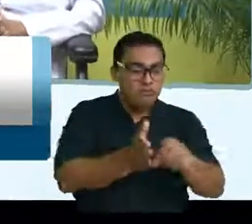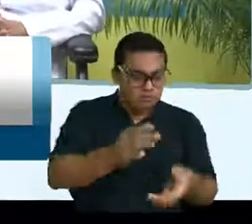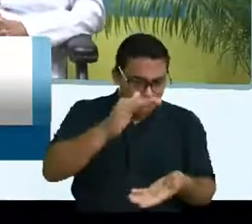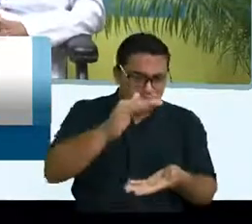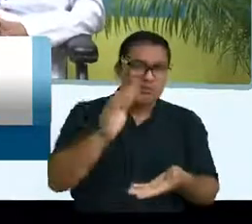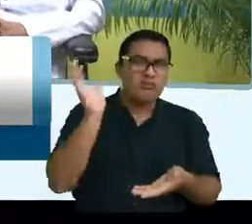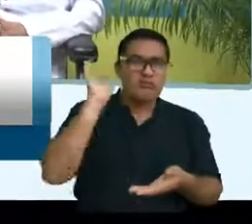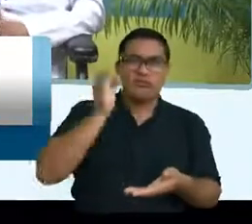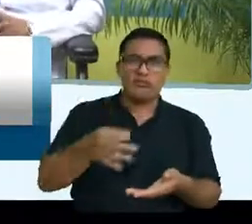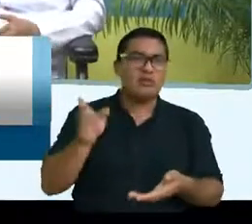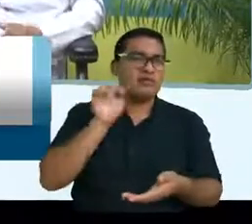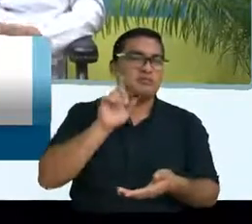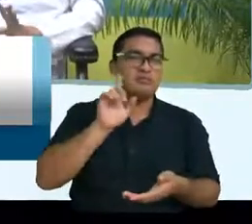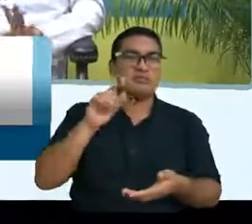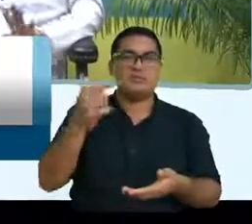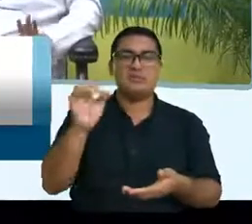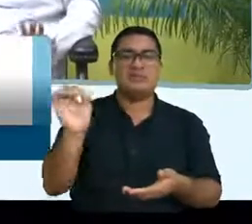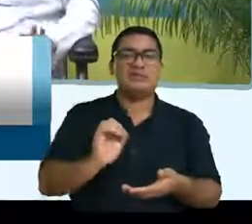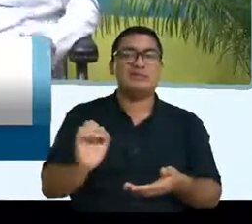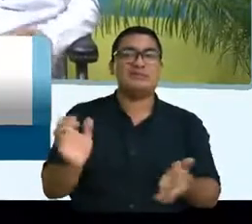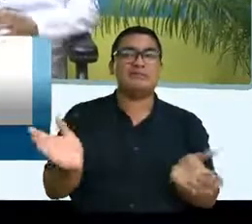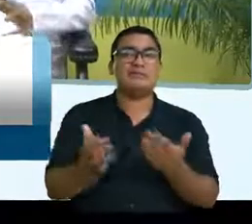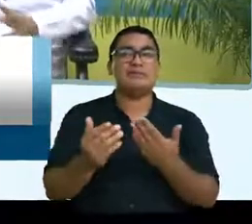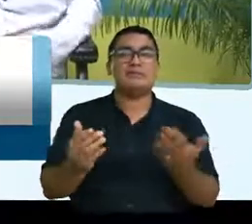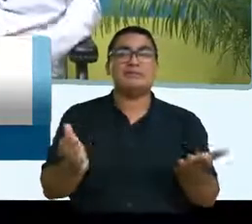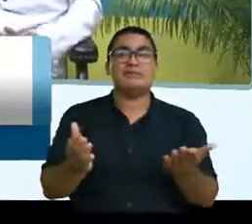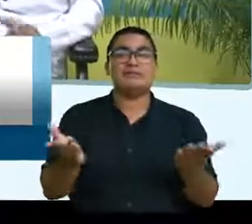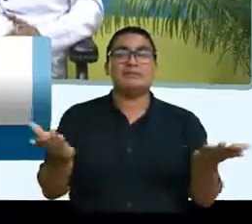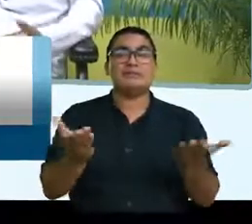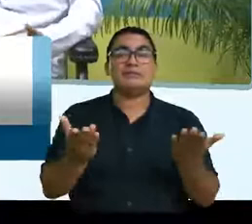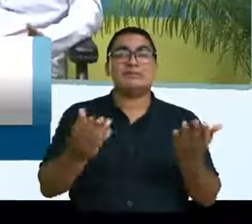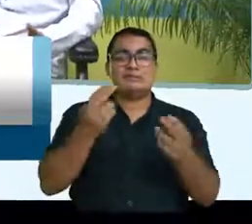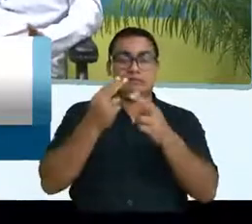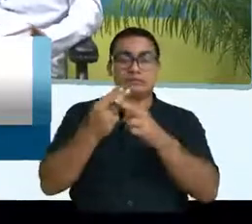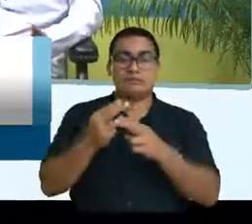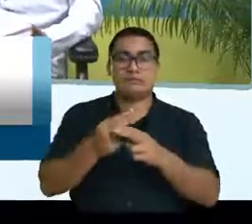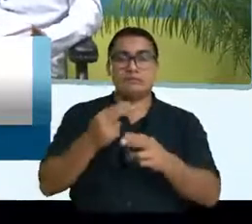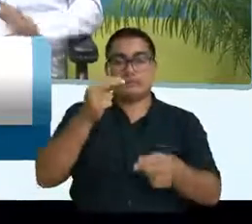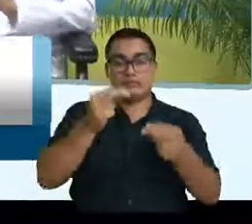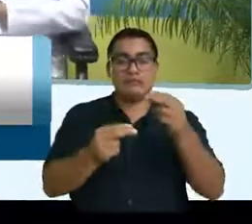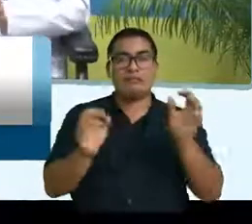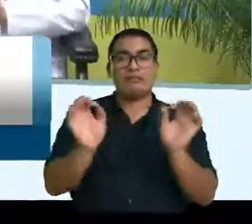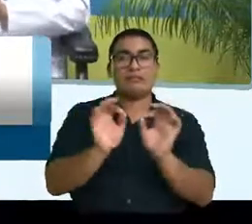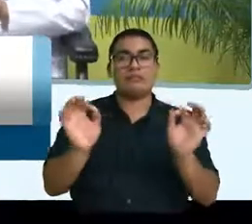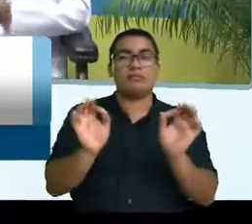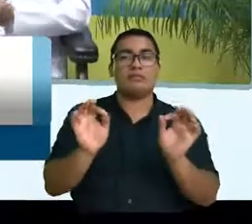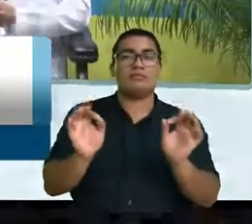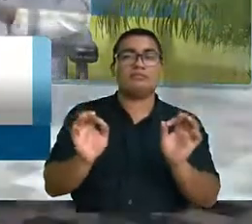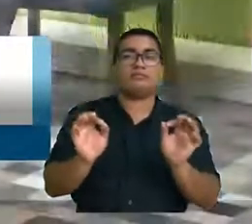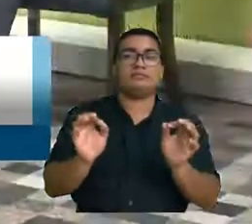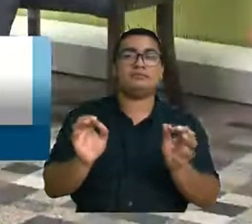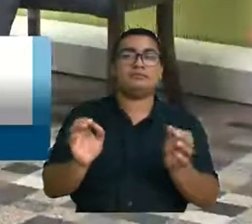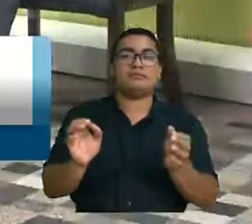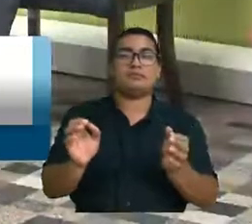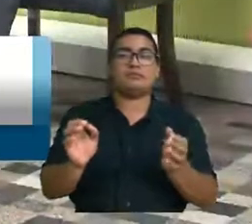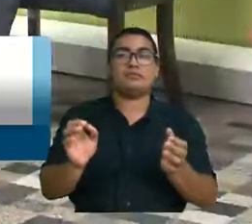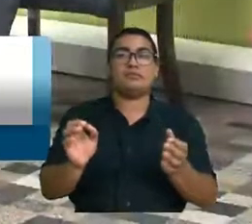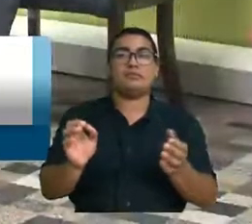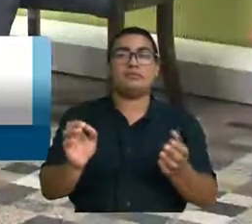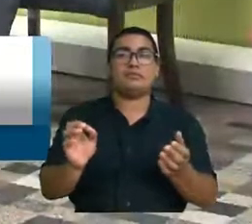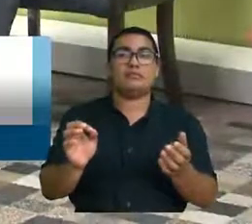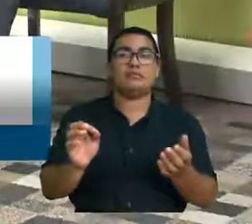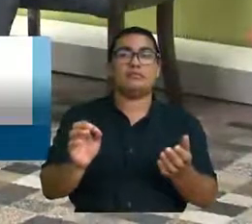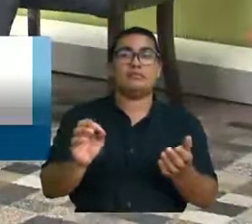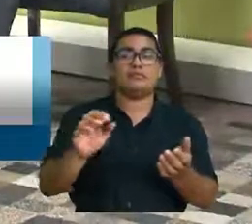del 70%. Entonces, sin hablar de marcas ni nada, ¿verdad? Vos venís, te aplicas tu alcohol gel, el alcohol que es